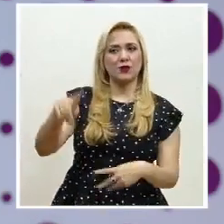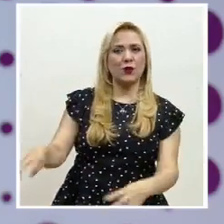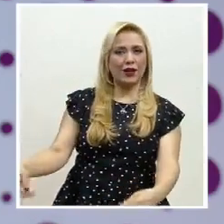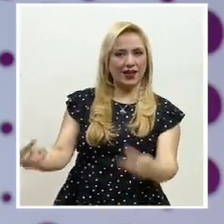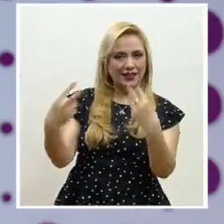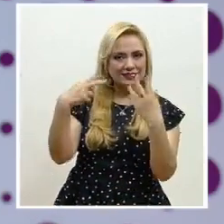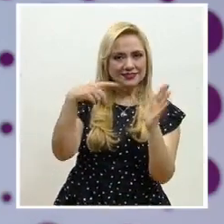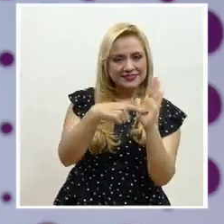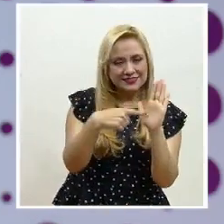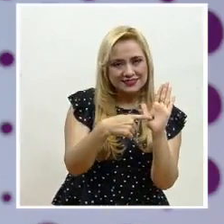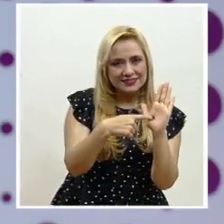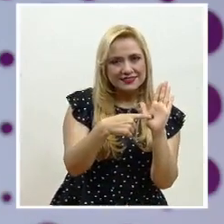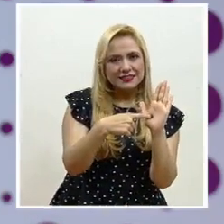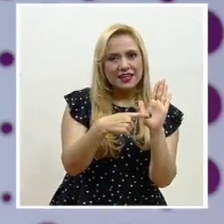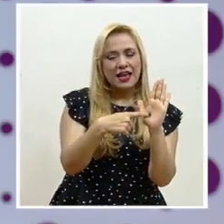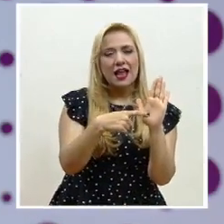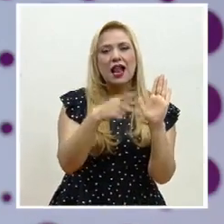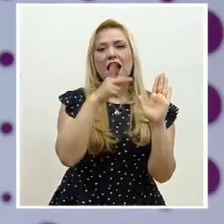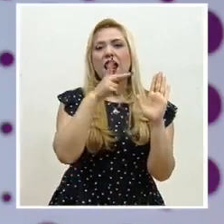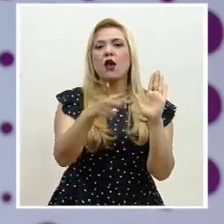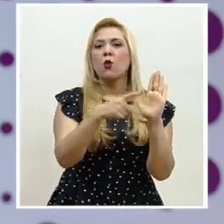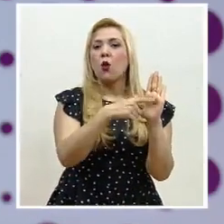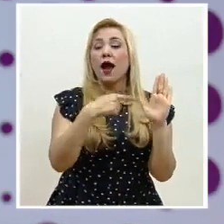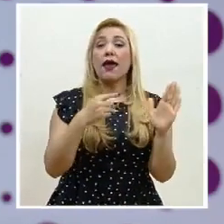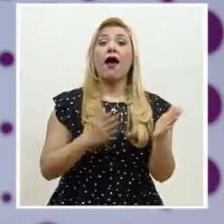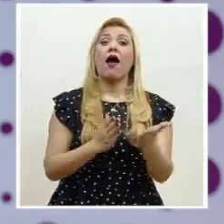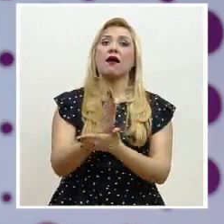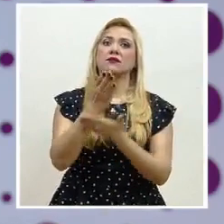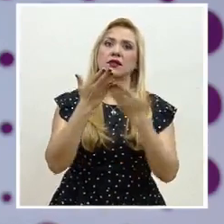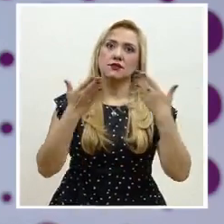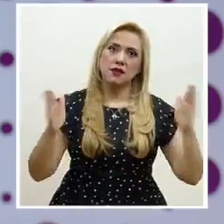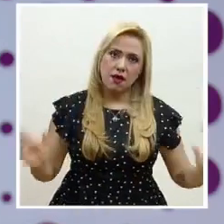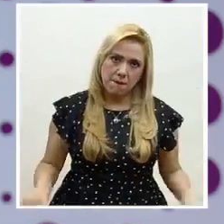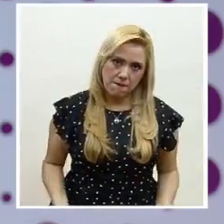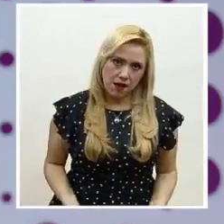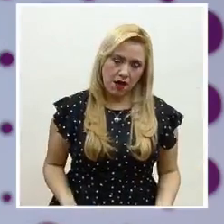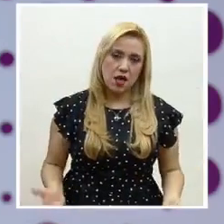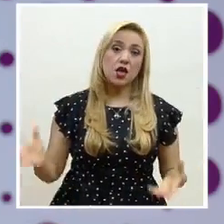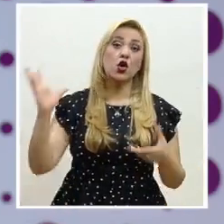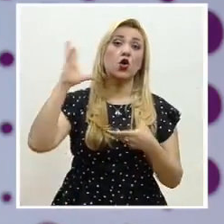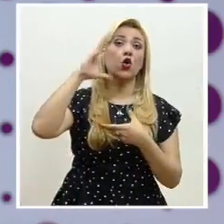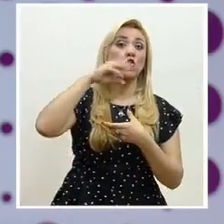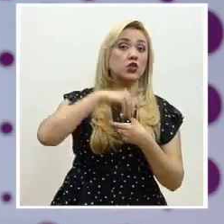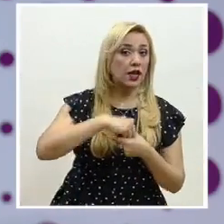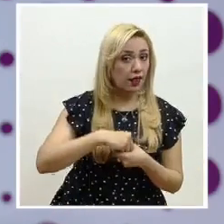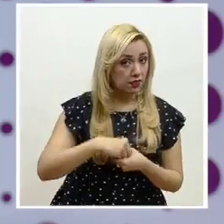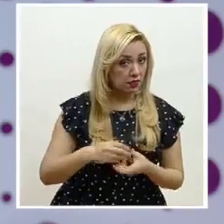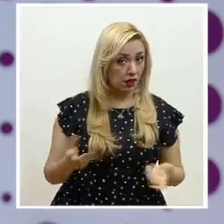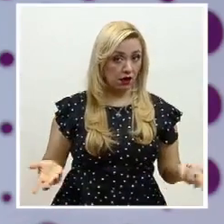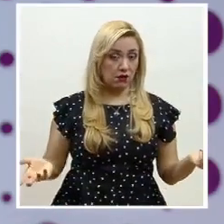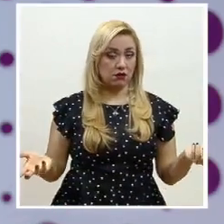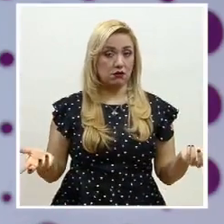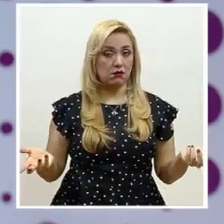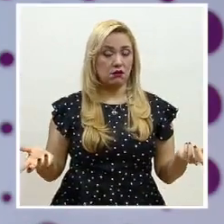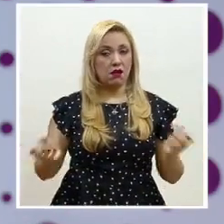El lenguaje accesible, ¿no? El lenguaje incluyente, ¿no? Porque entendiendo que